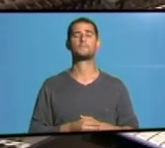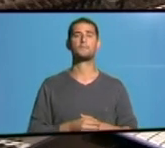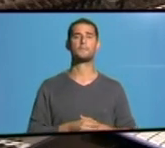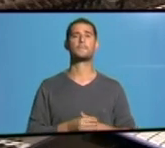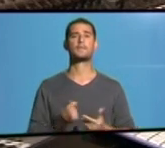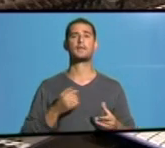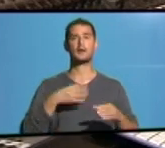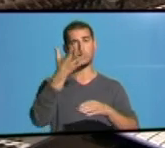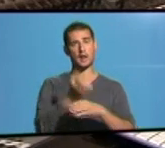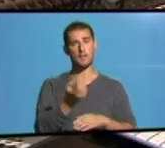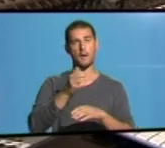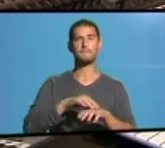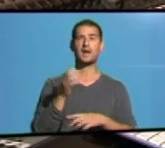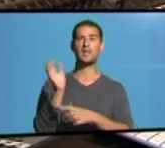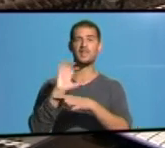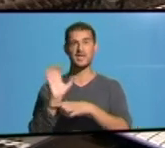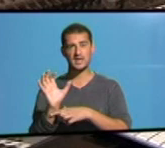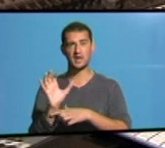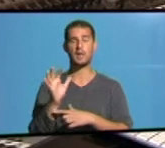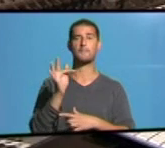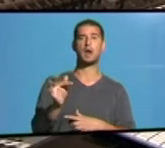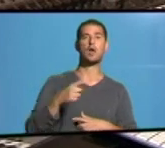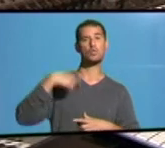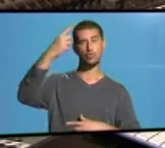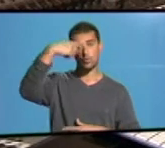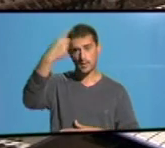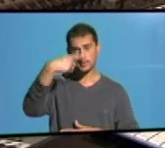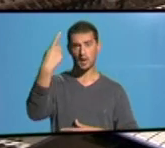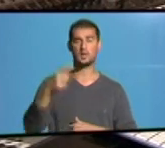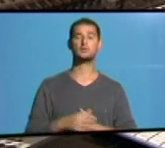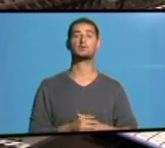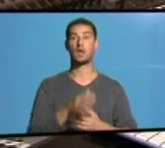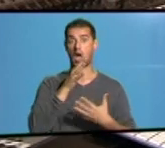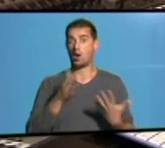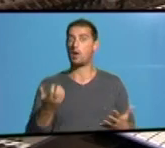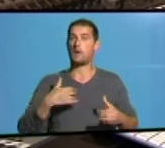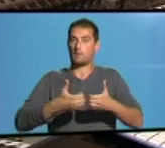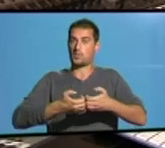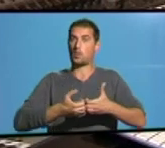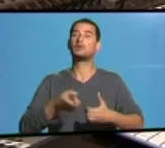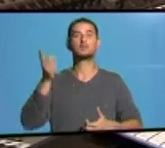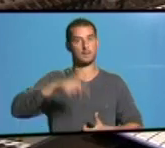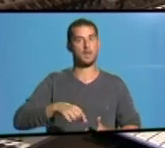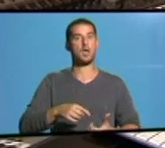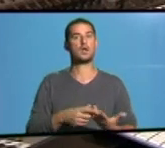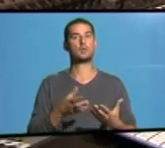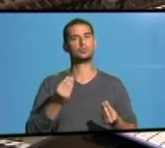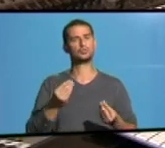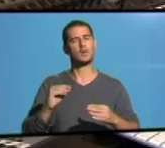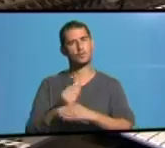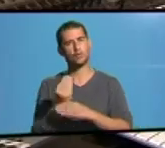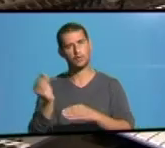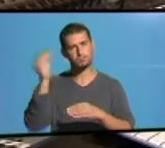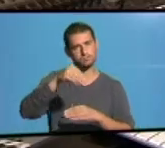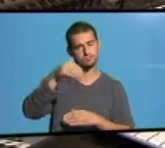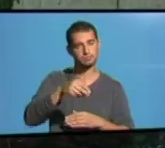grabando música para cine, para películas, para documentales, actualmente para videojuegos también. Estamos haciendo mucha postproducción de audio